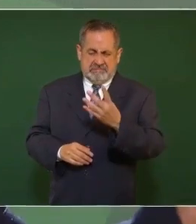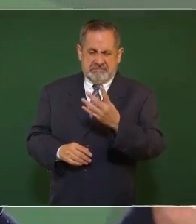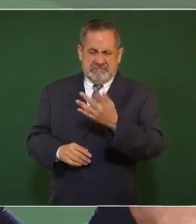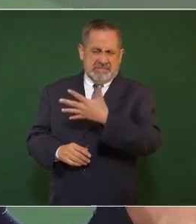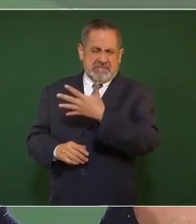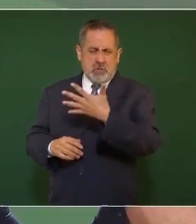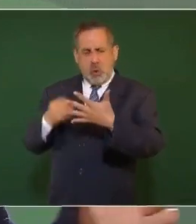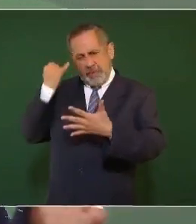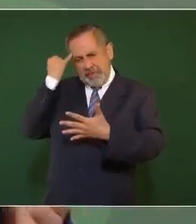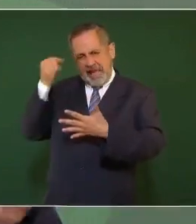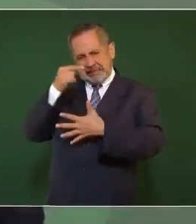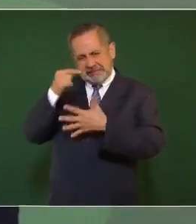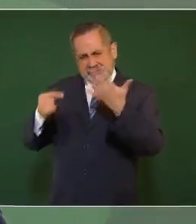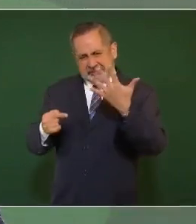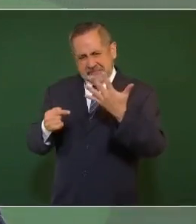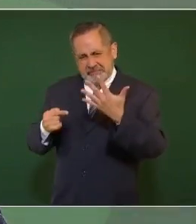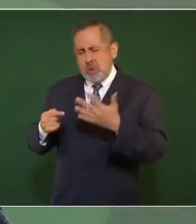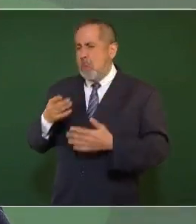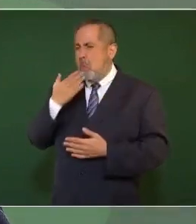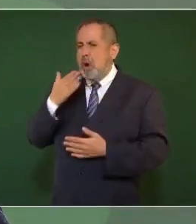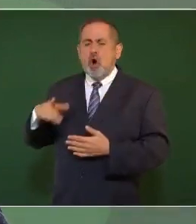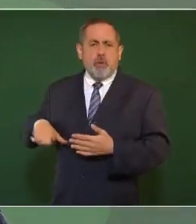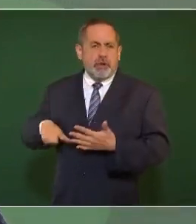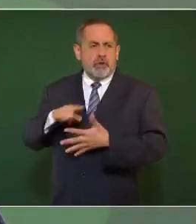3, 4, 5 criterios.